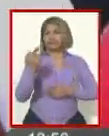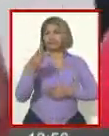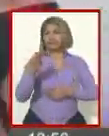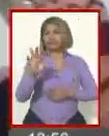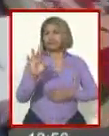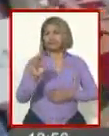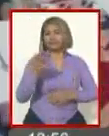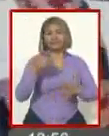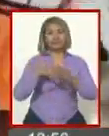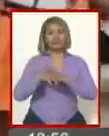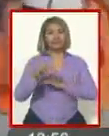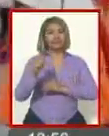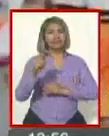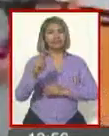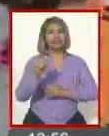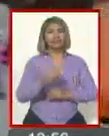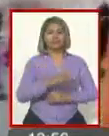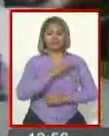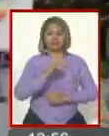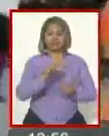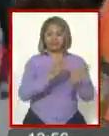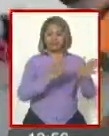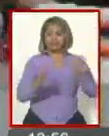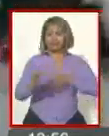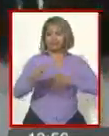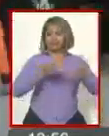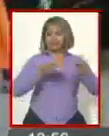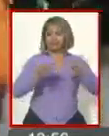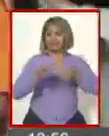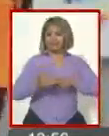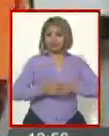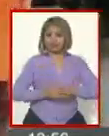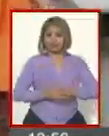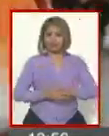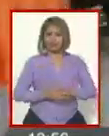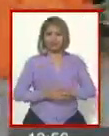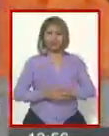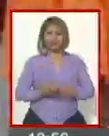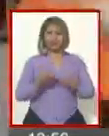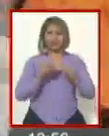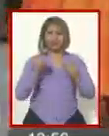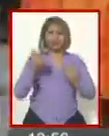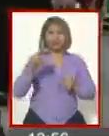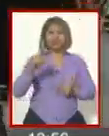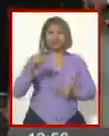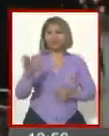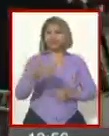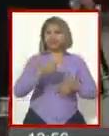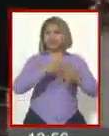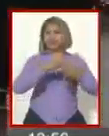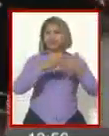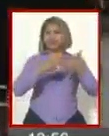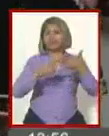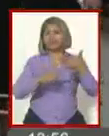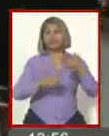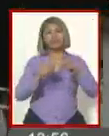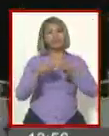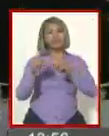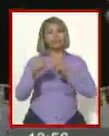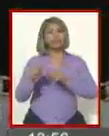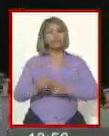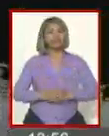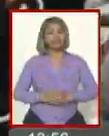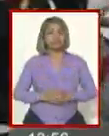19ª entrada autóctona. El comité organizador señaló que este año participaron comunidades de Arque, Ayopaya, Cocapata, Morochata